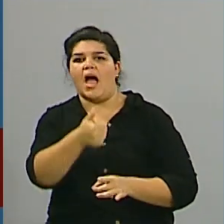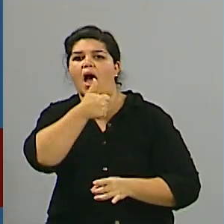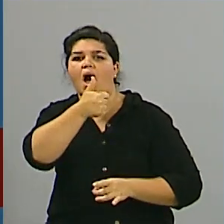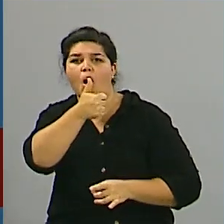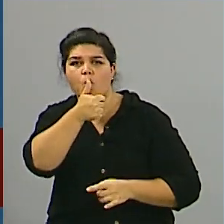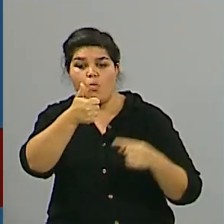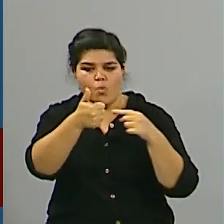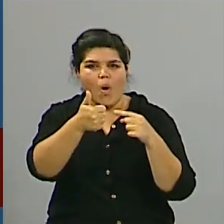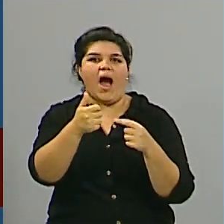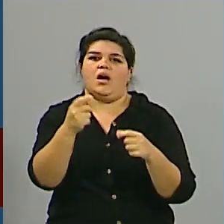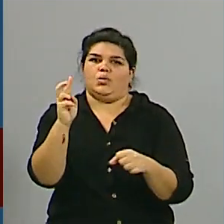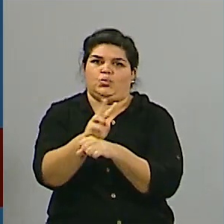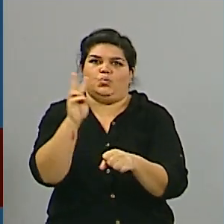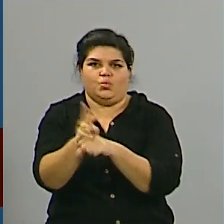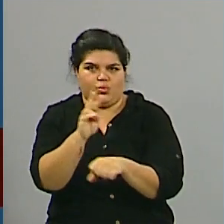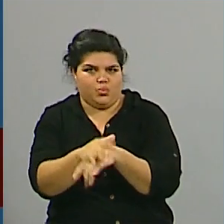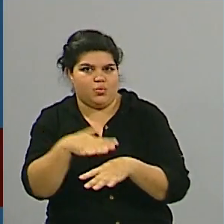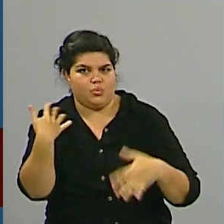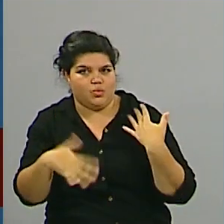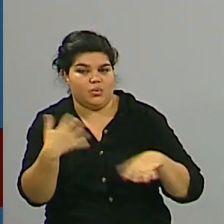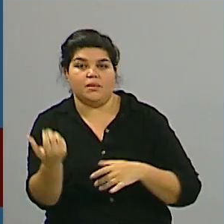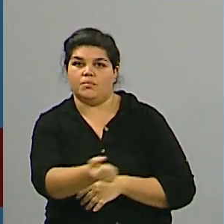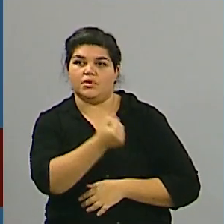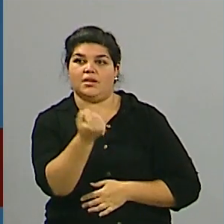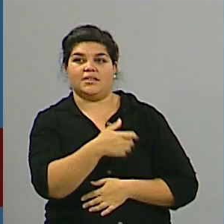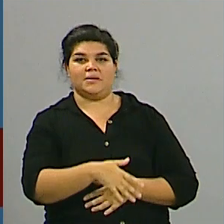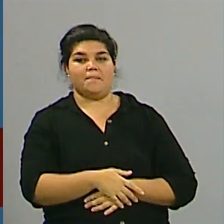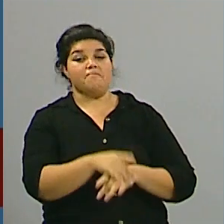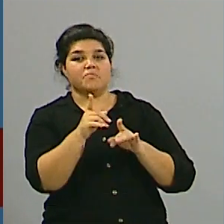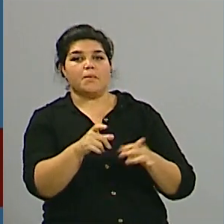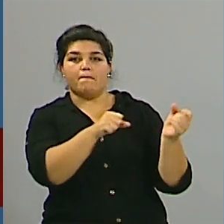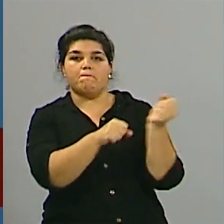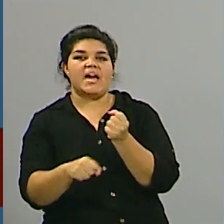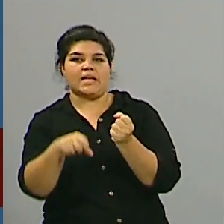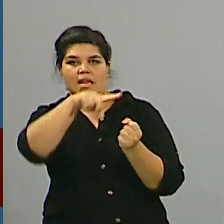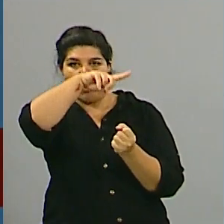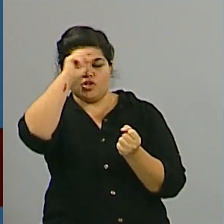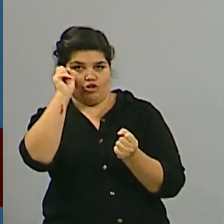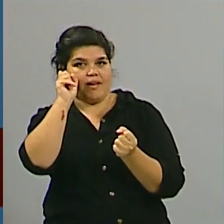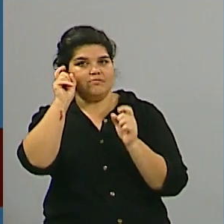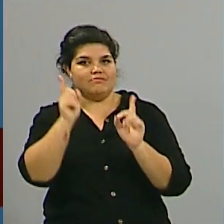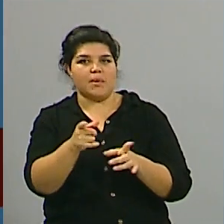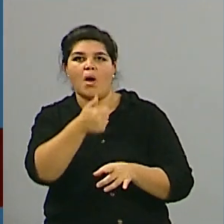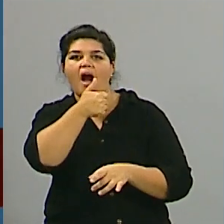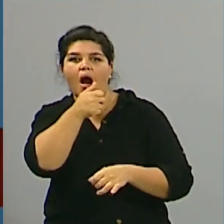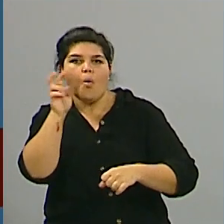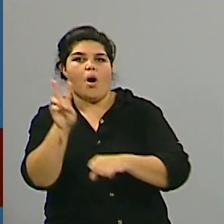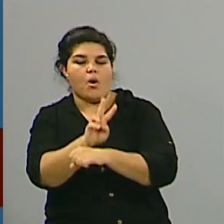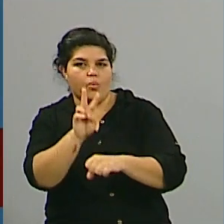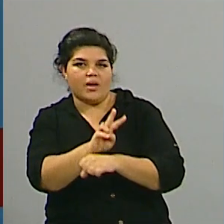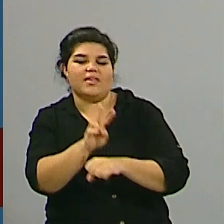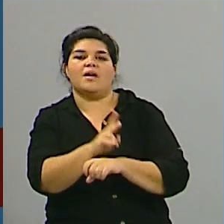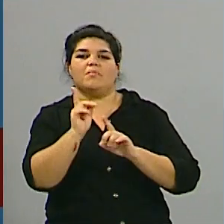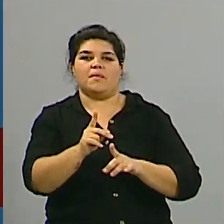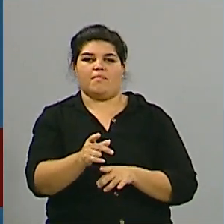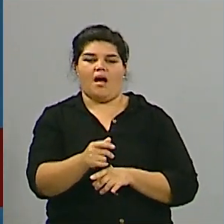Exactamente, sí. Particularmente los parques nacionales, bueno, aportan por supuesto al cuidado del agua, tanto para consumo y uso